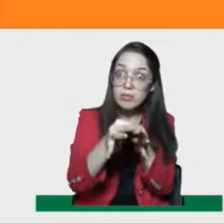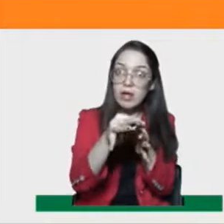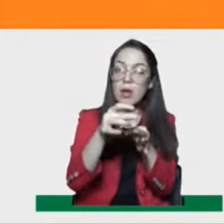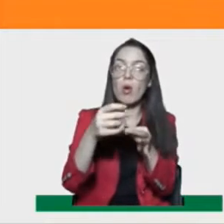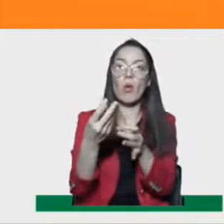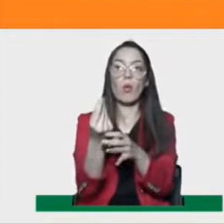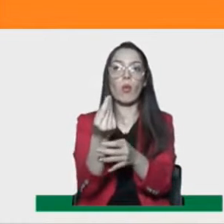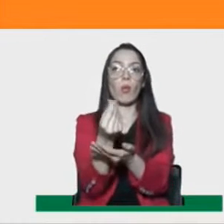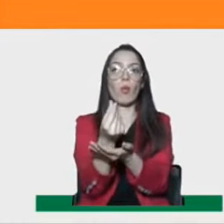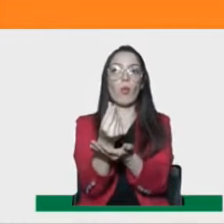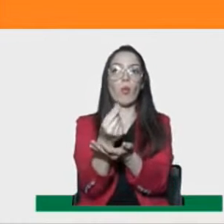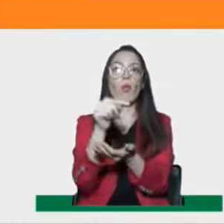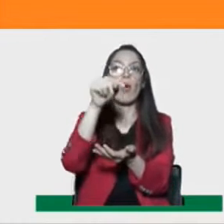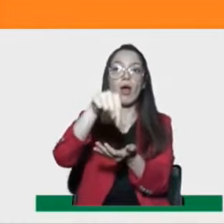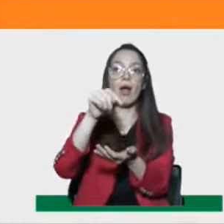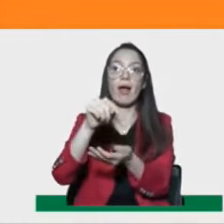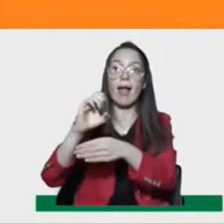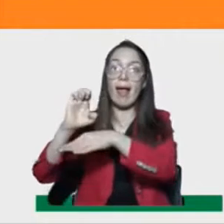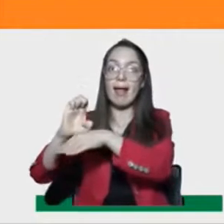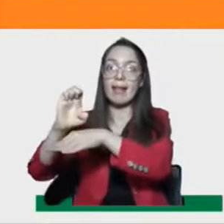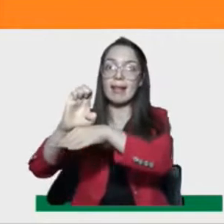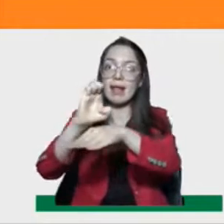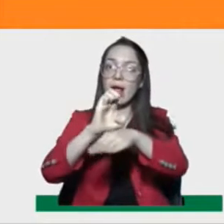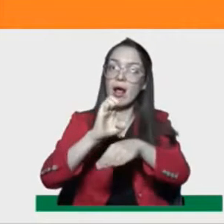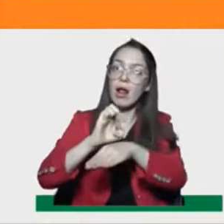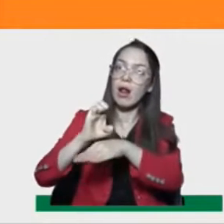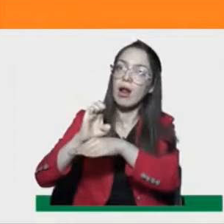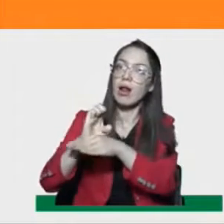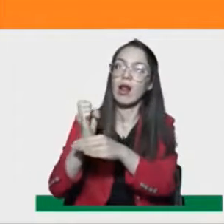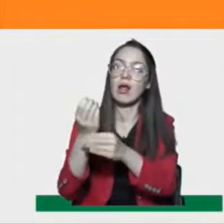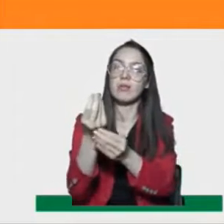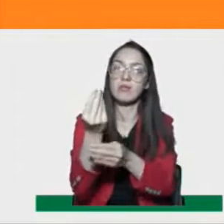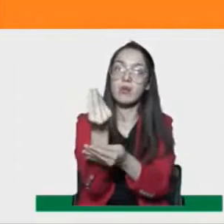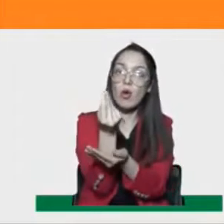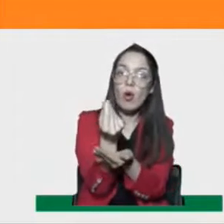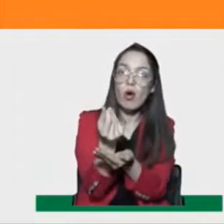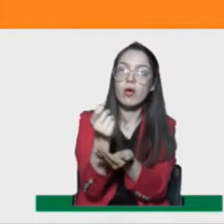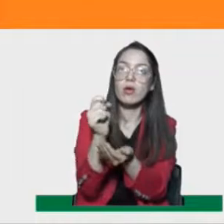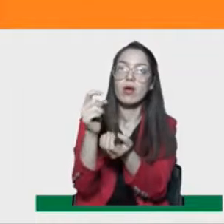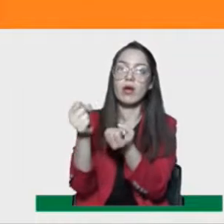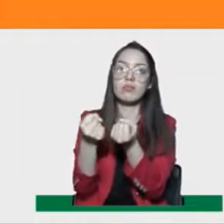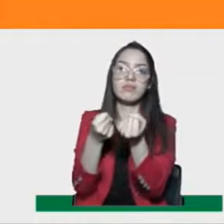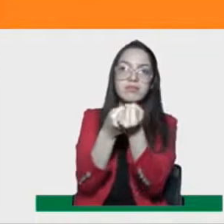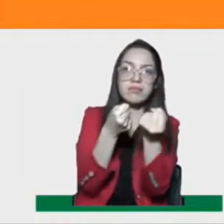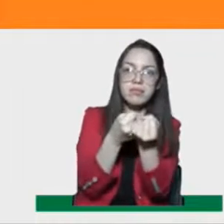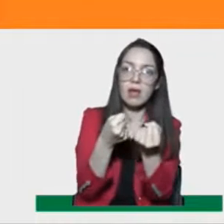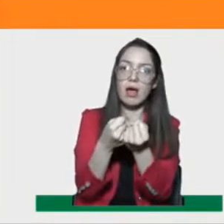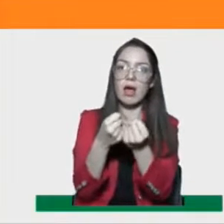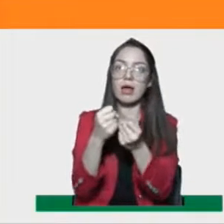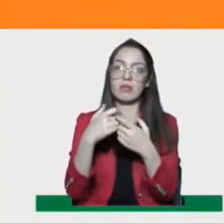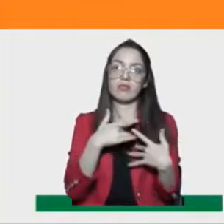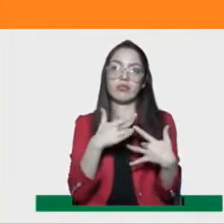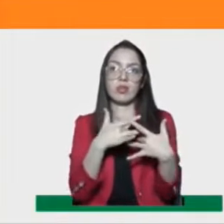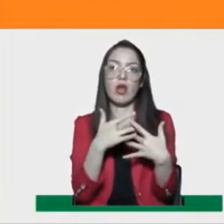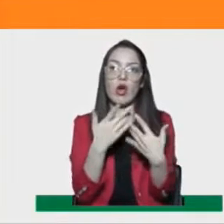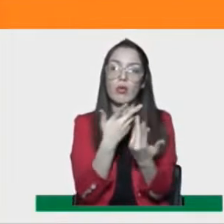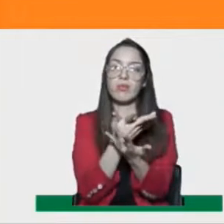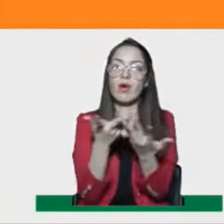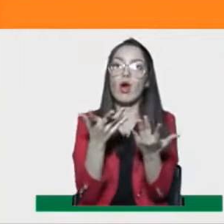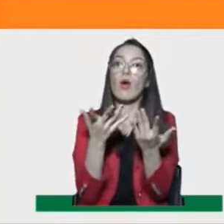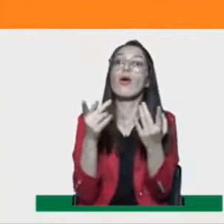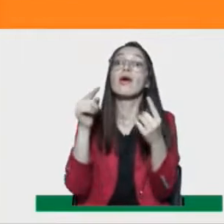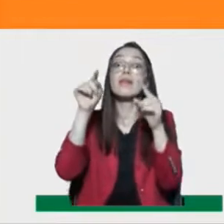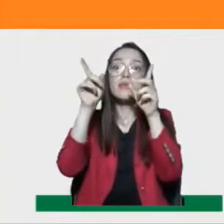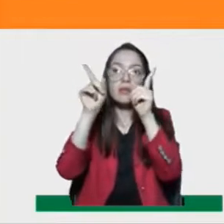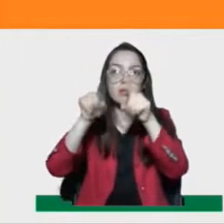asentadas más de 16 entidades de orden financiero y cooperativo y solidario en nuestra ciudad. Y además se convierte en un destino